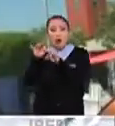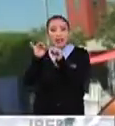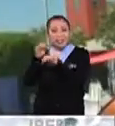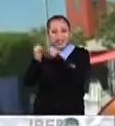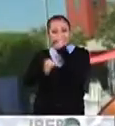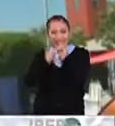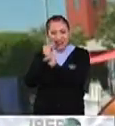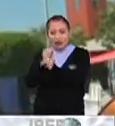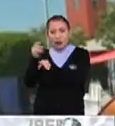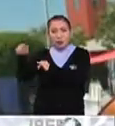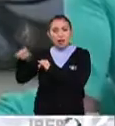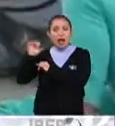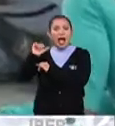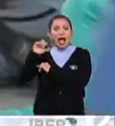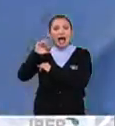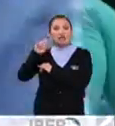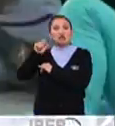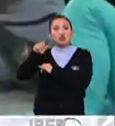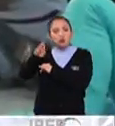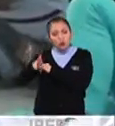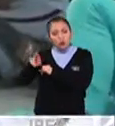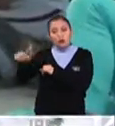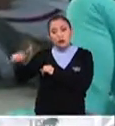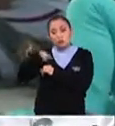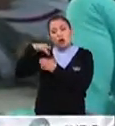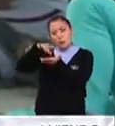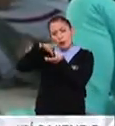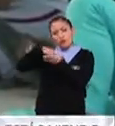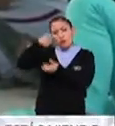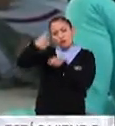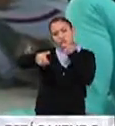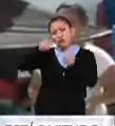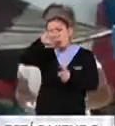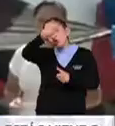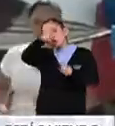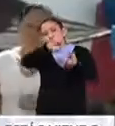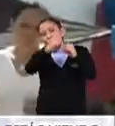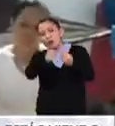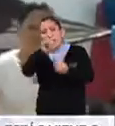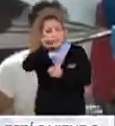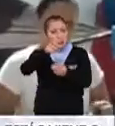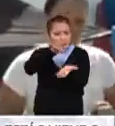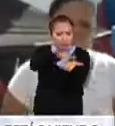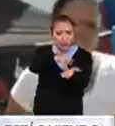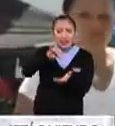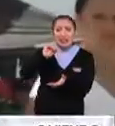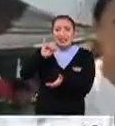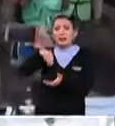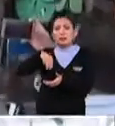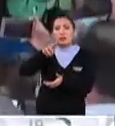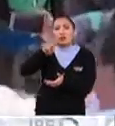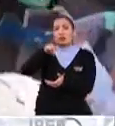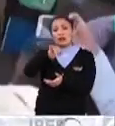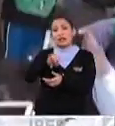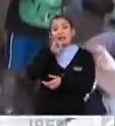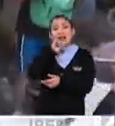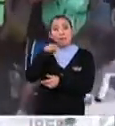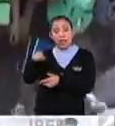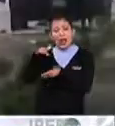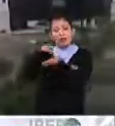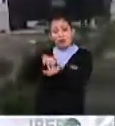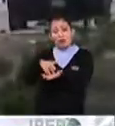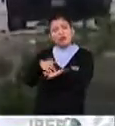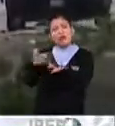organizaciones internacionales como el ACNUR, etcétera, que también financia algunos otros organismos de sociedad civil. Está el INMUMI, por ejemplo, que también